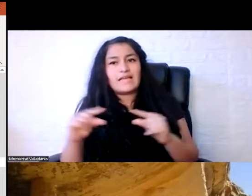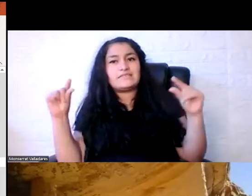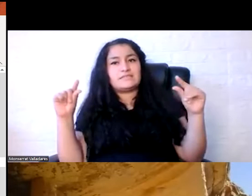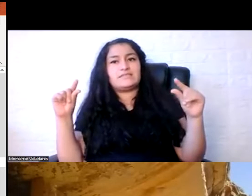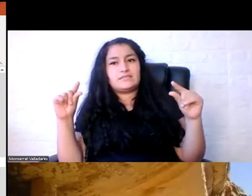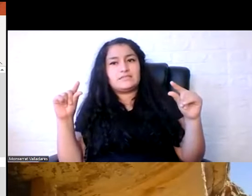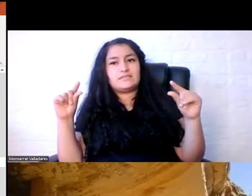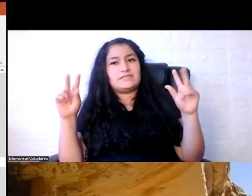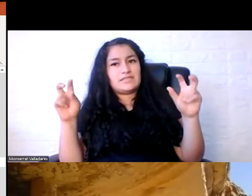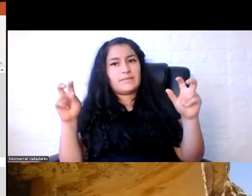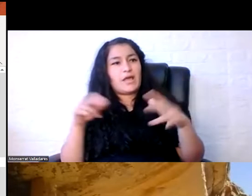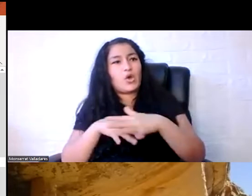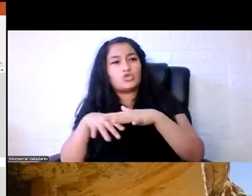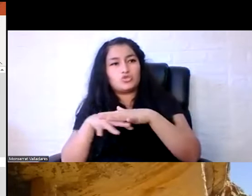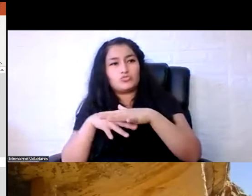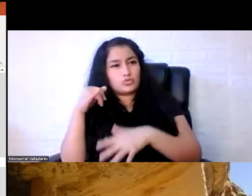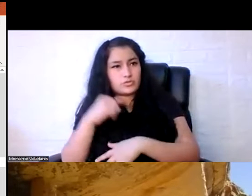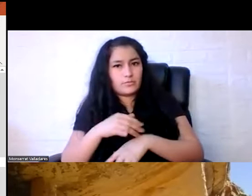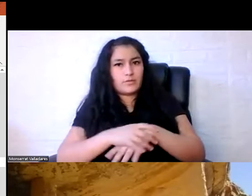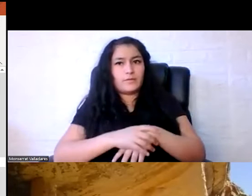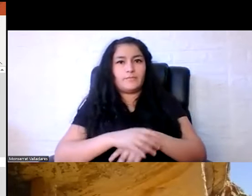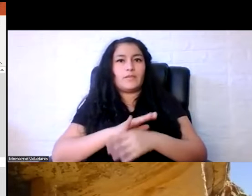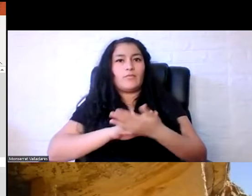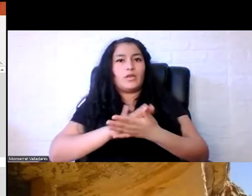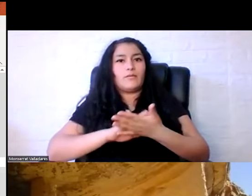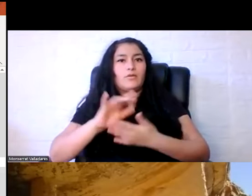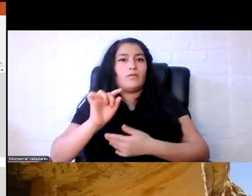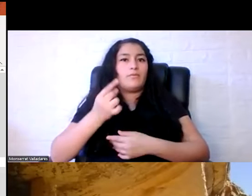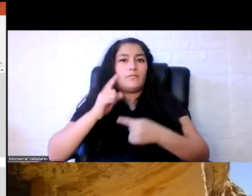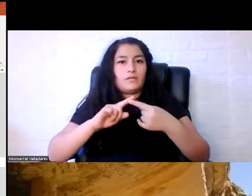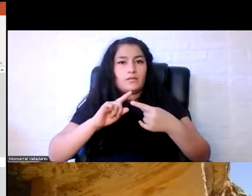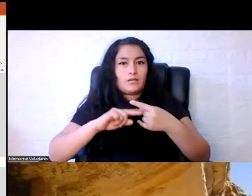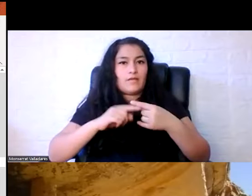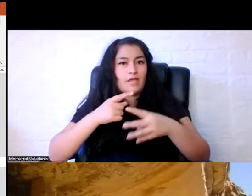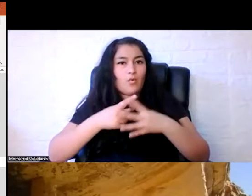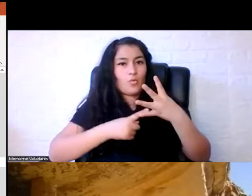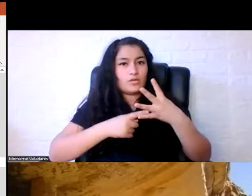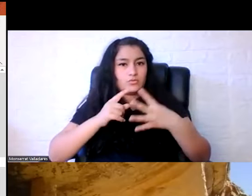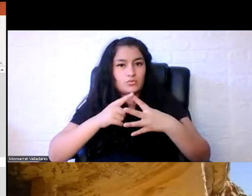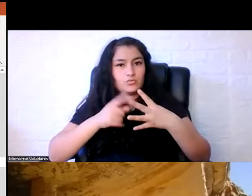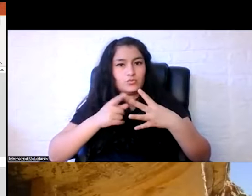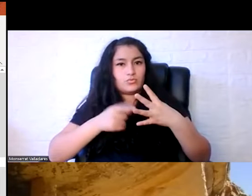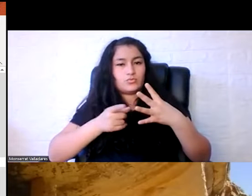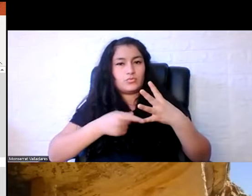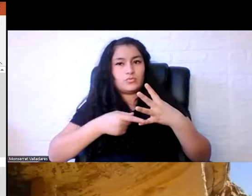relacionados con corrupción todos. Entonces, por ejemplo, encontramos 4 factores.